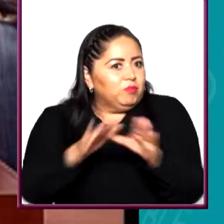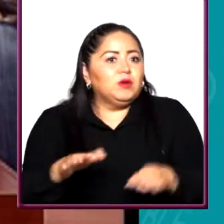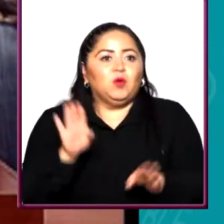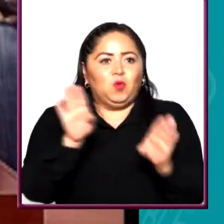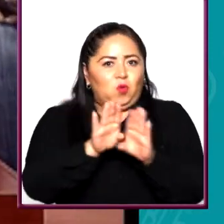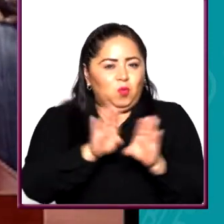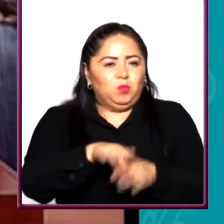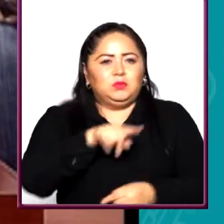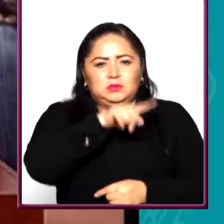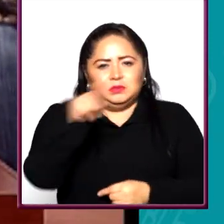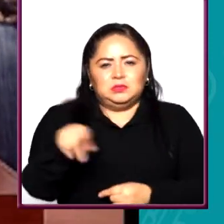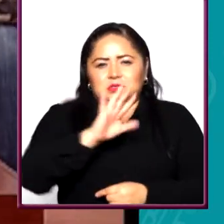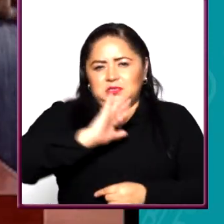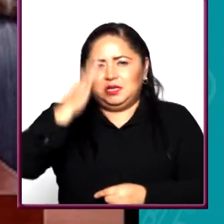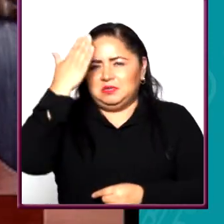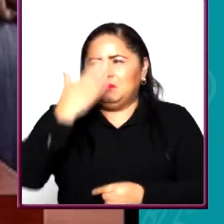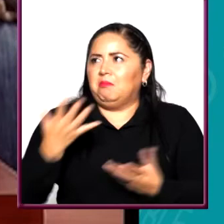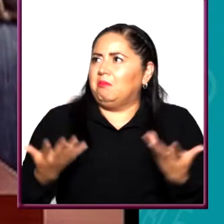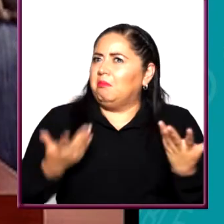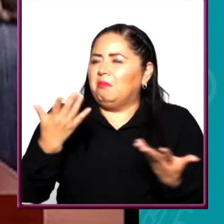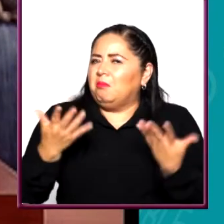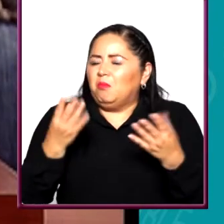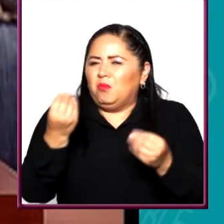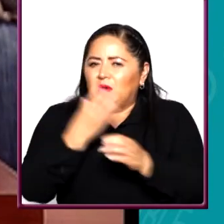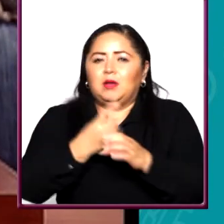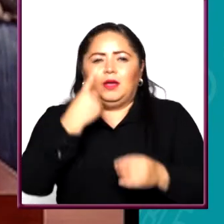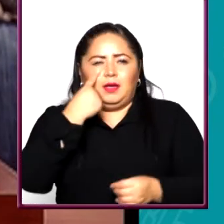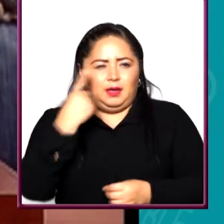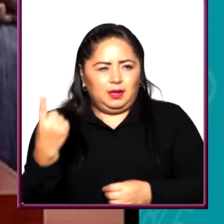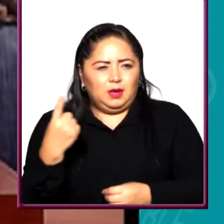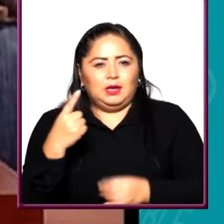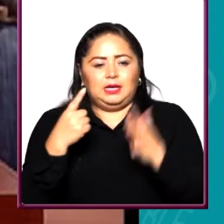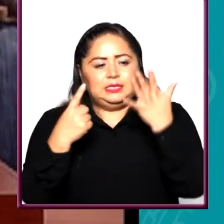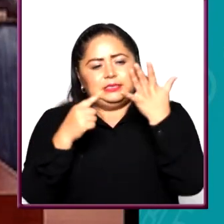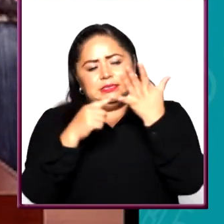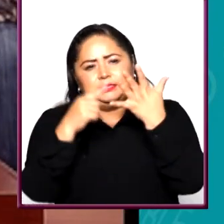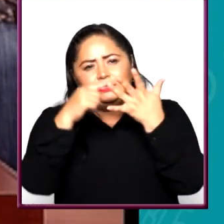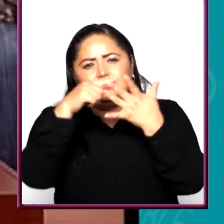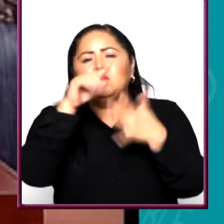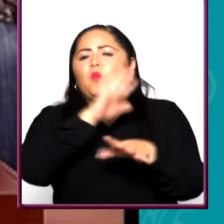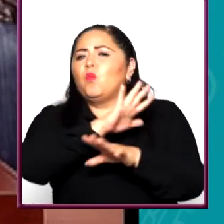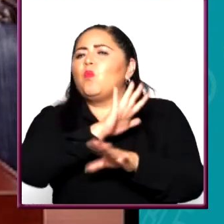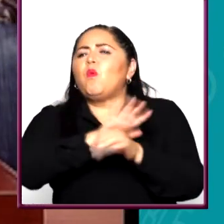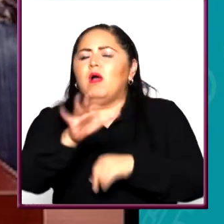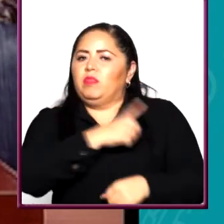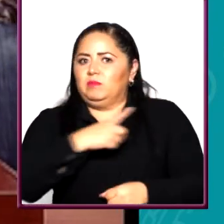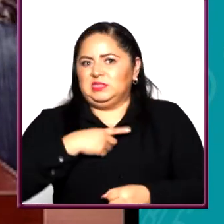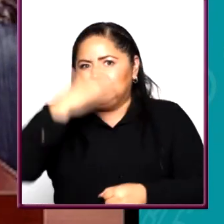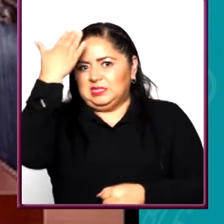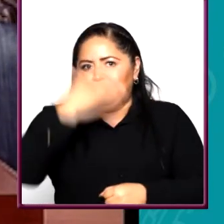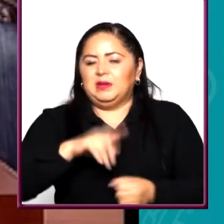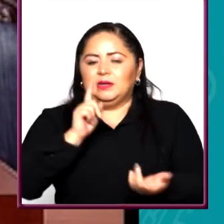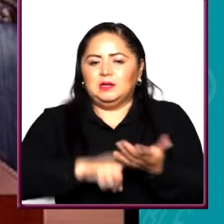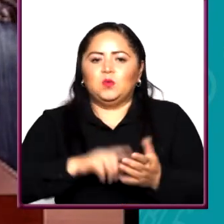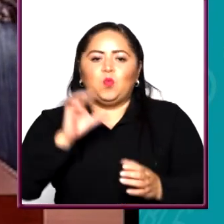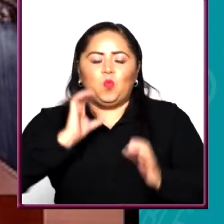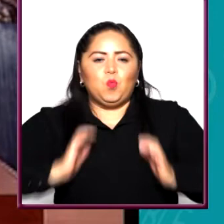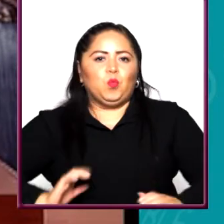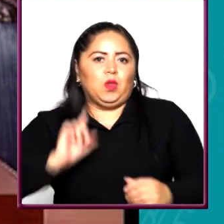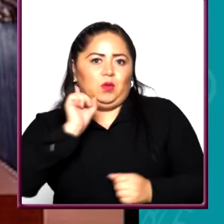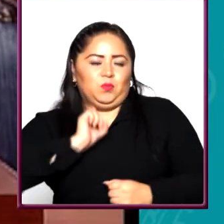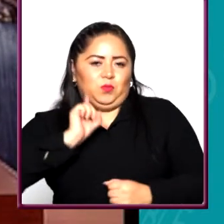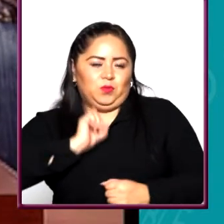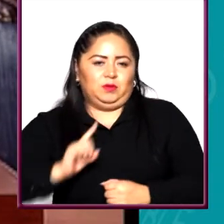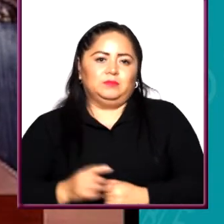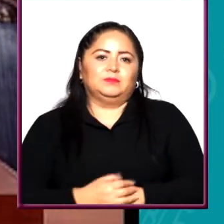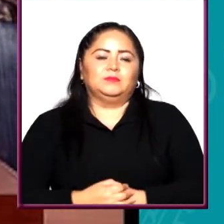¡Guau! ¡Cuánta información! Como sé que tal vez ya te perdiste entre tanto, chécate las 5 cosas que debes saber